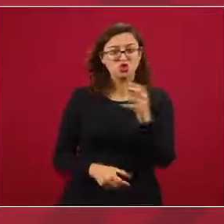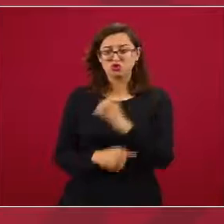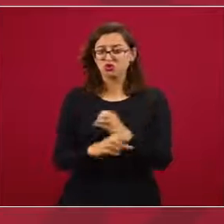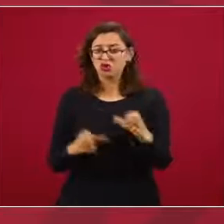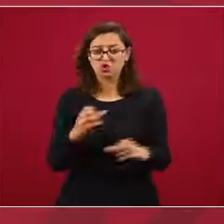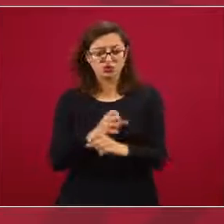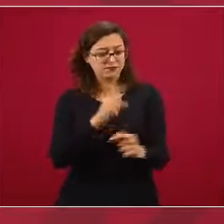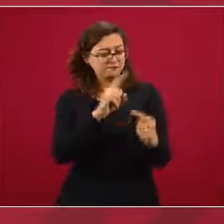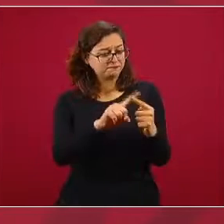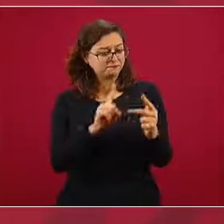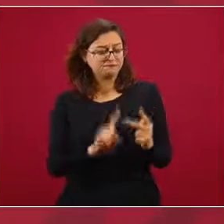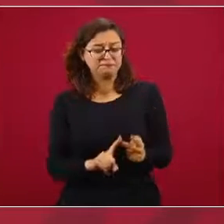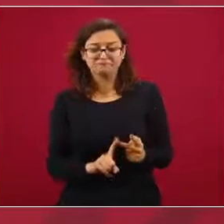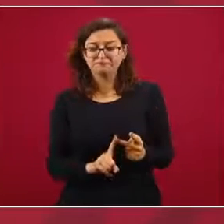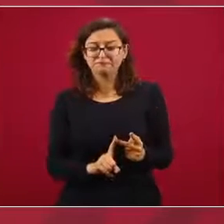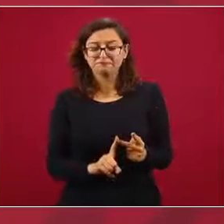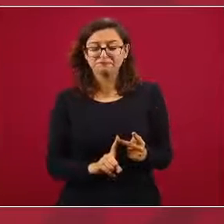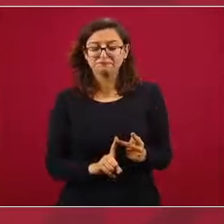Antes,